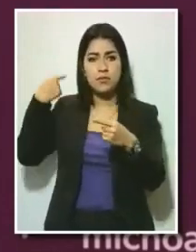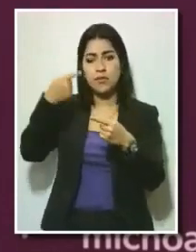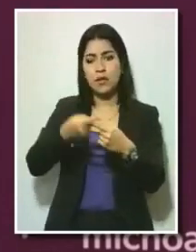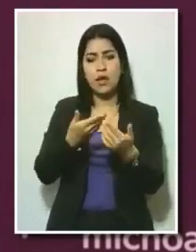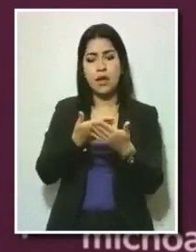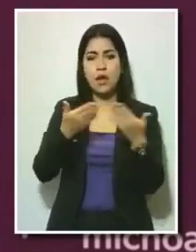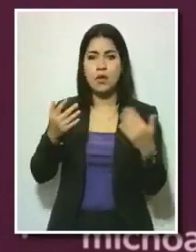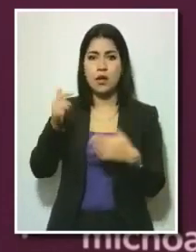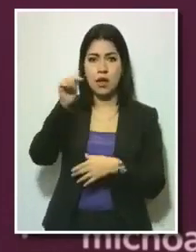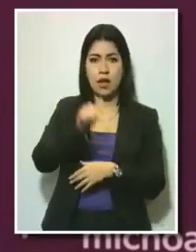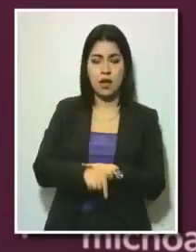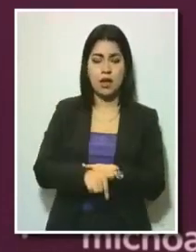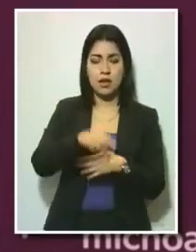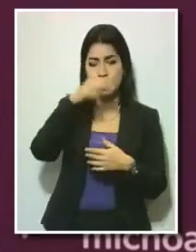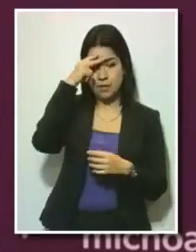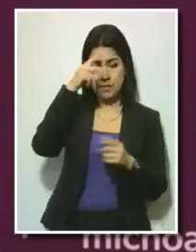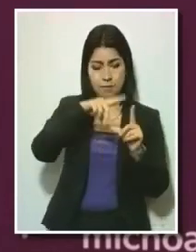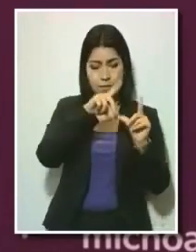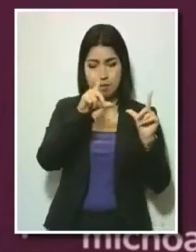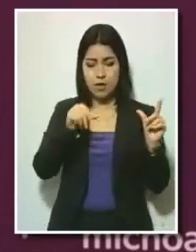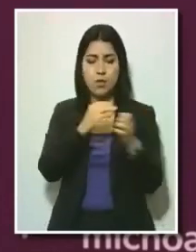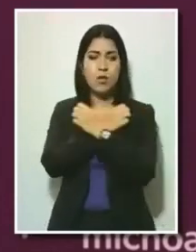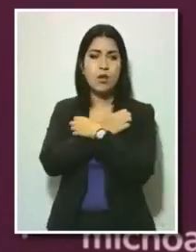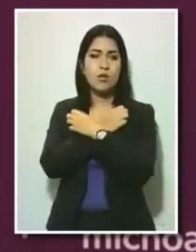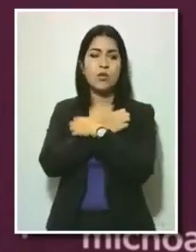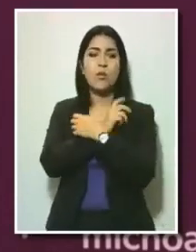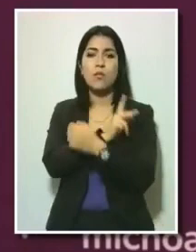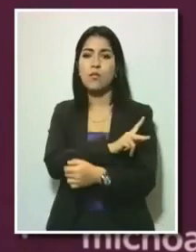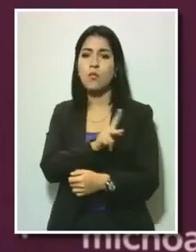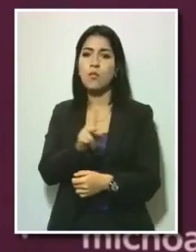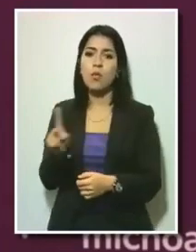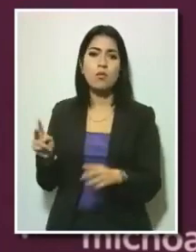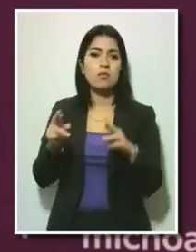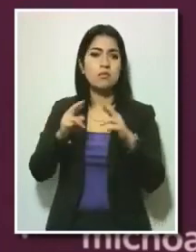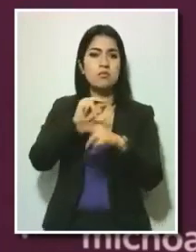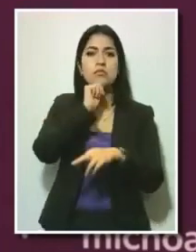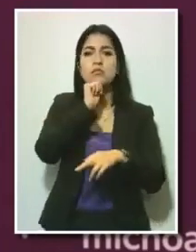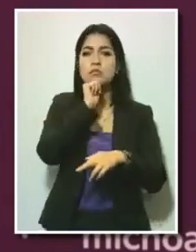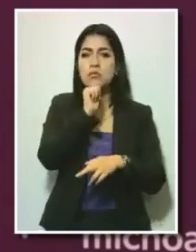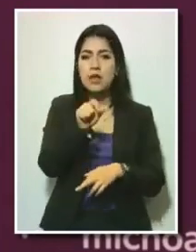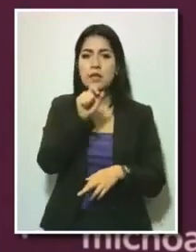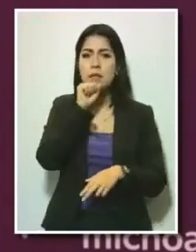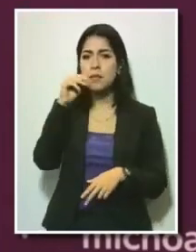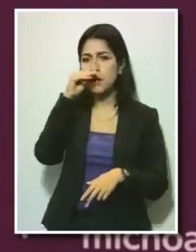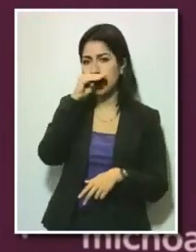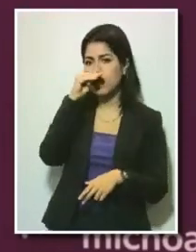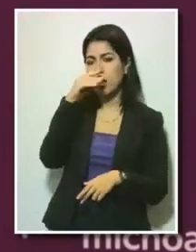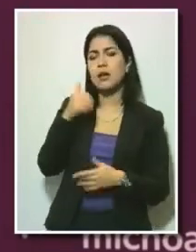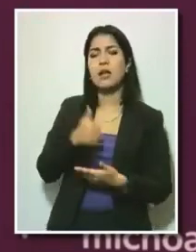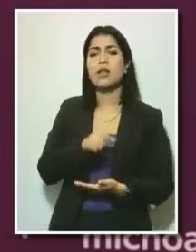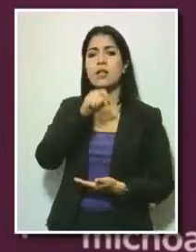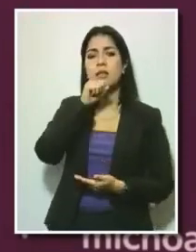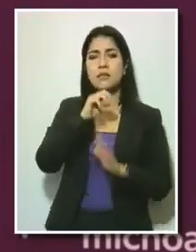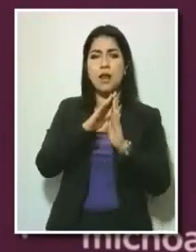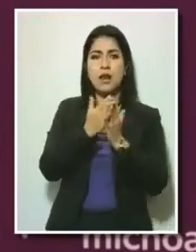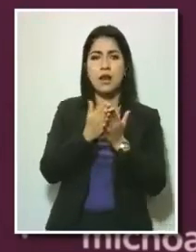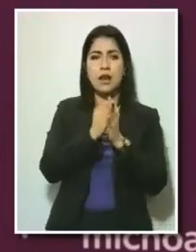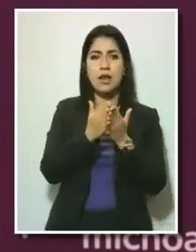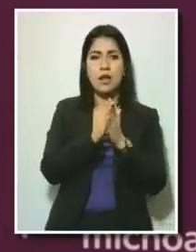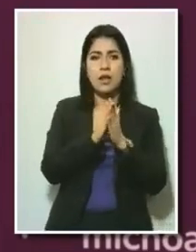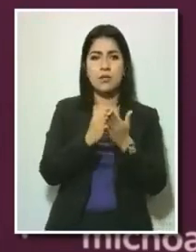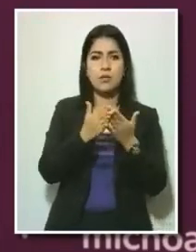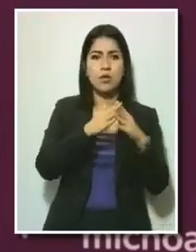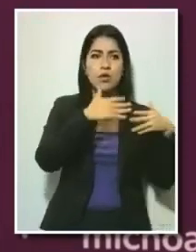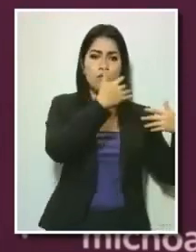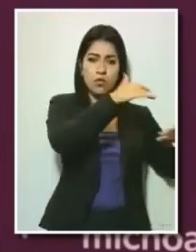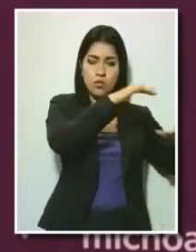país tenga una educación pública, laica, gratuita, que además implique la distribución de libros. En